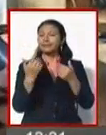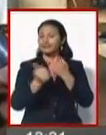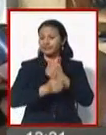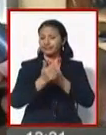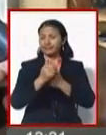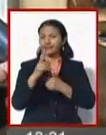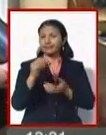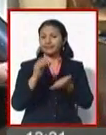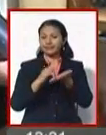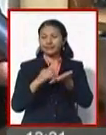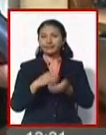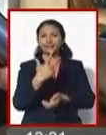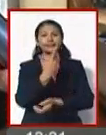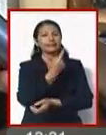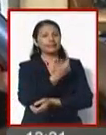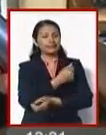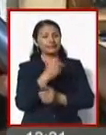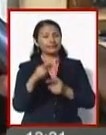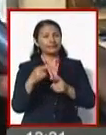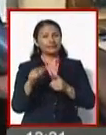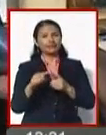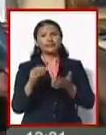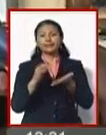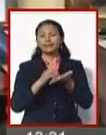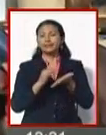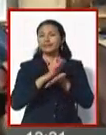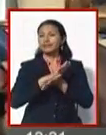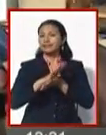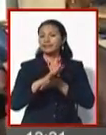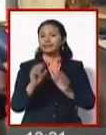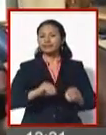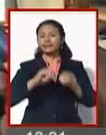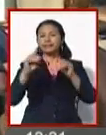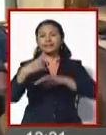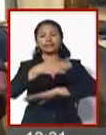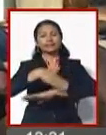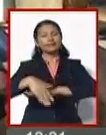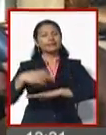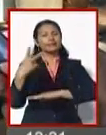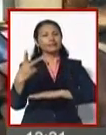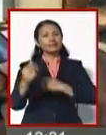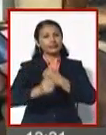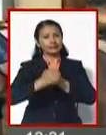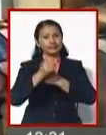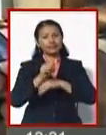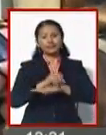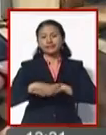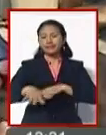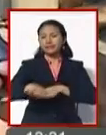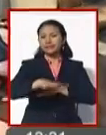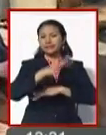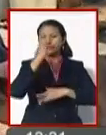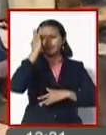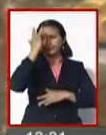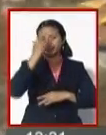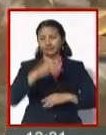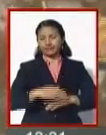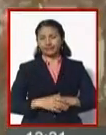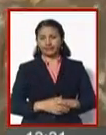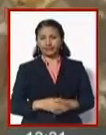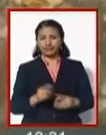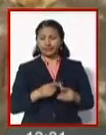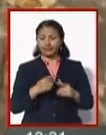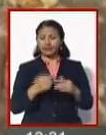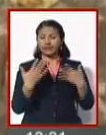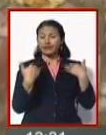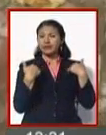riesgo, no bien vacunado, por consiguiente no inmunizado y puesto en la calle, pues son 2 factores de riesgo para que contagie, y esto es lo que ha acontecido.